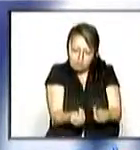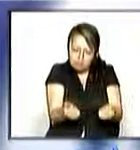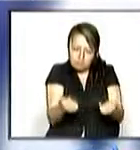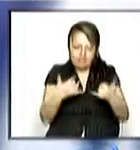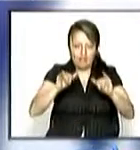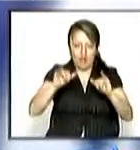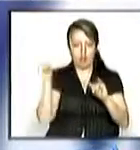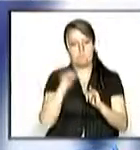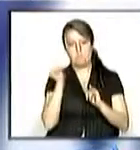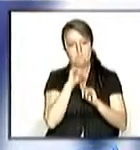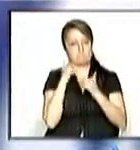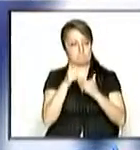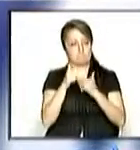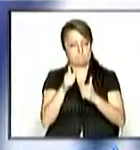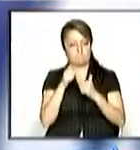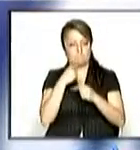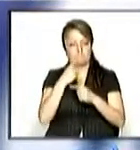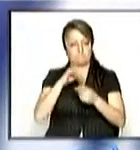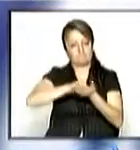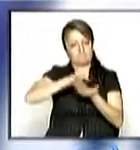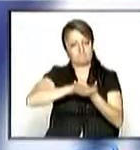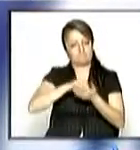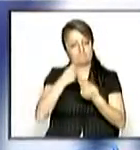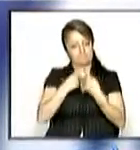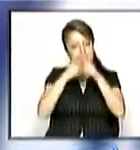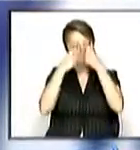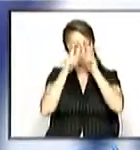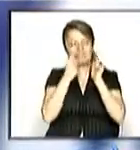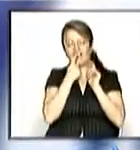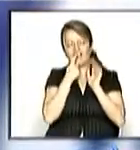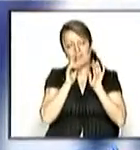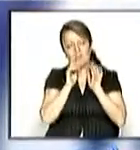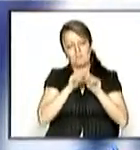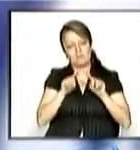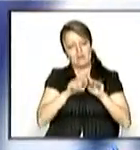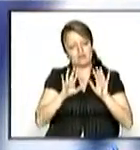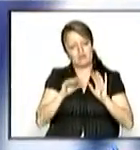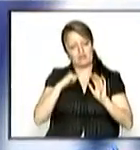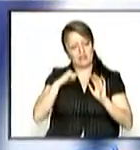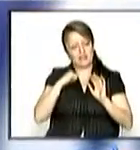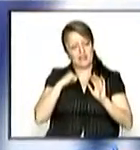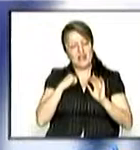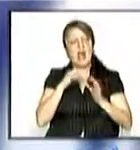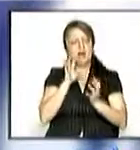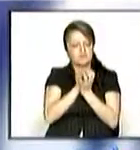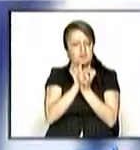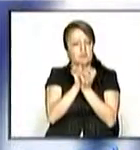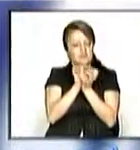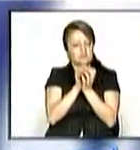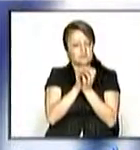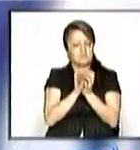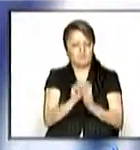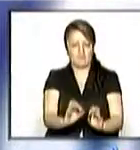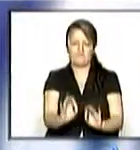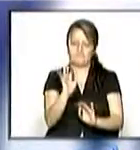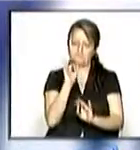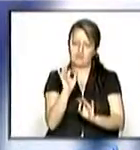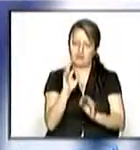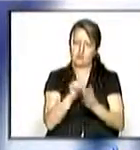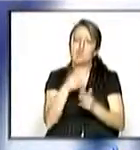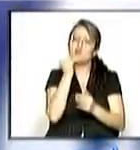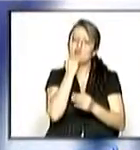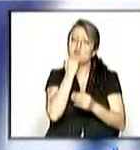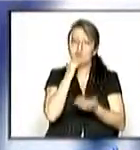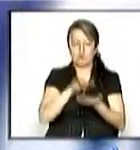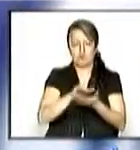o zonas que no tienen dientes muy largas, como decía Adriana, y por resistencia física y masticatoria, pues necesitamos